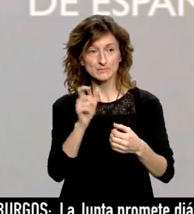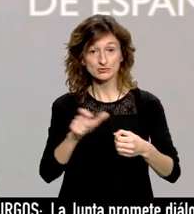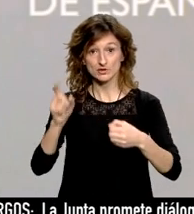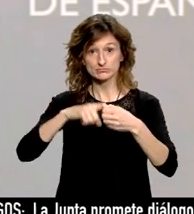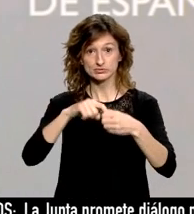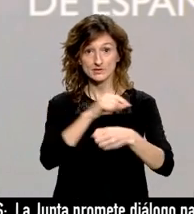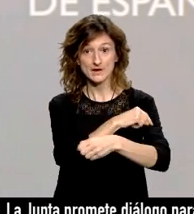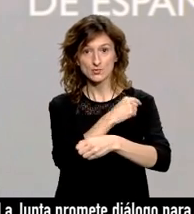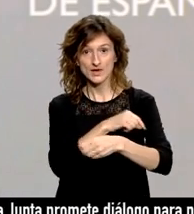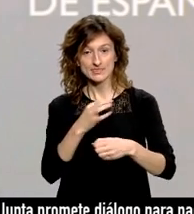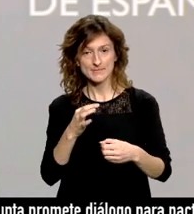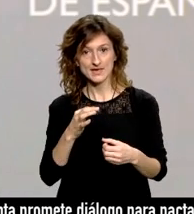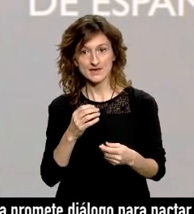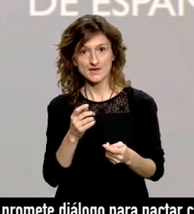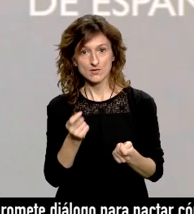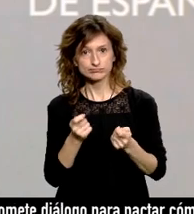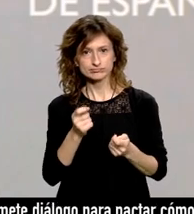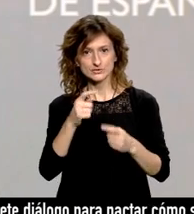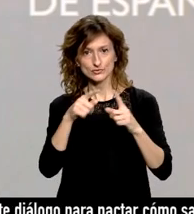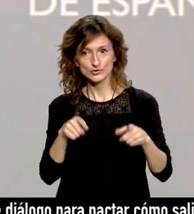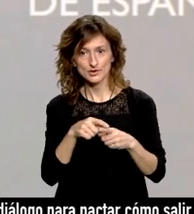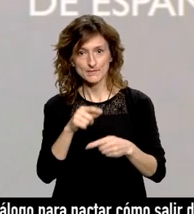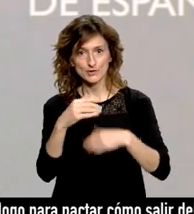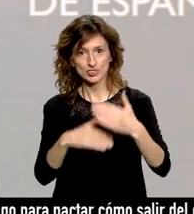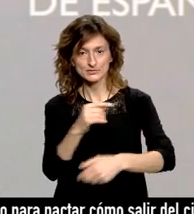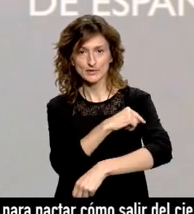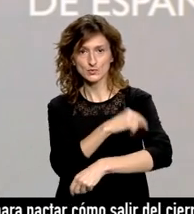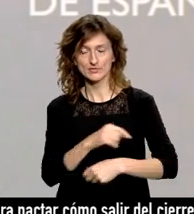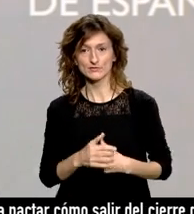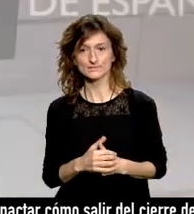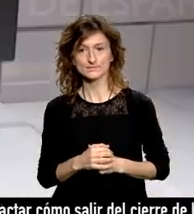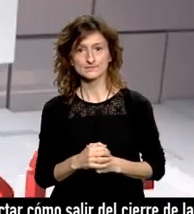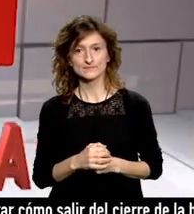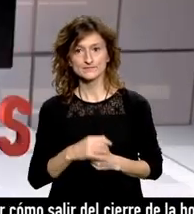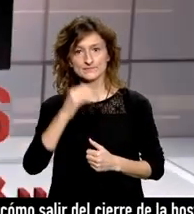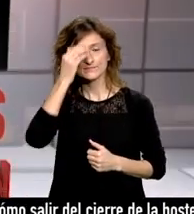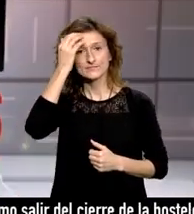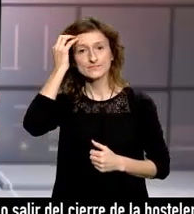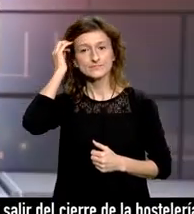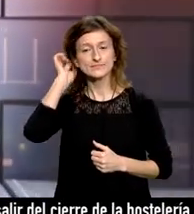proceso de vacunación se empoderen del documento y del proceso de vacunación.